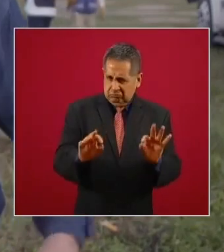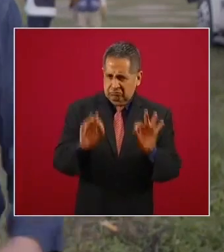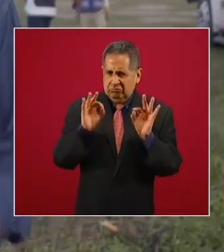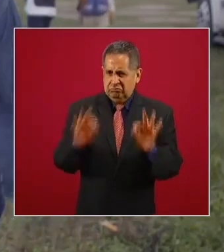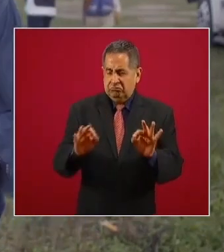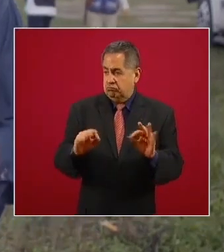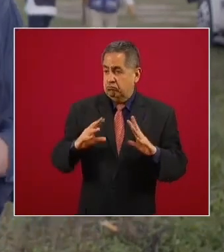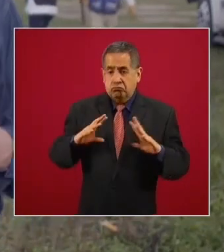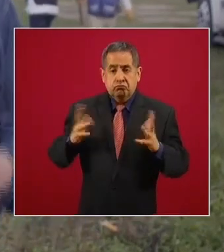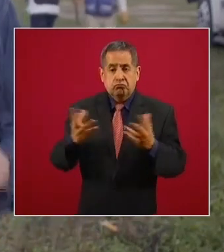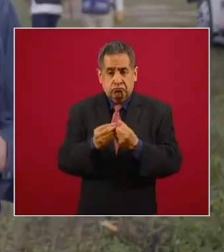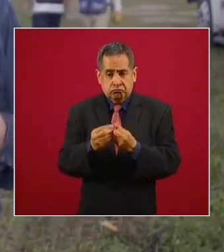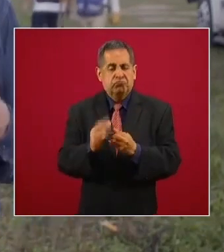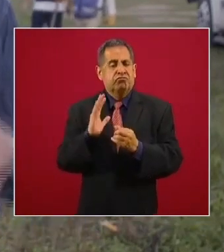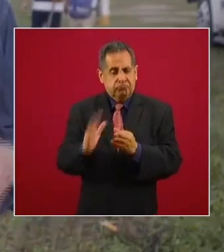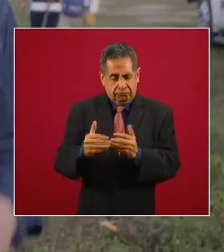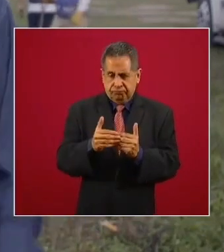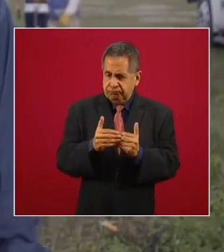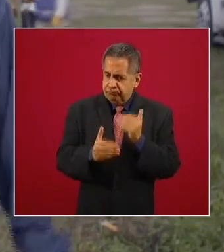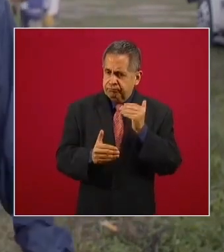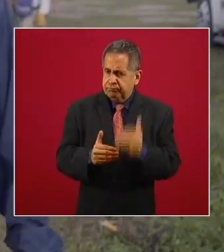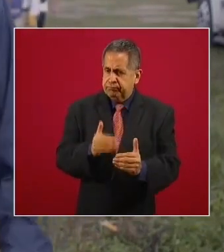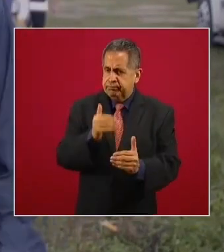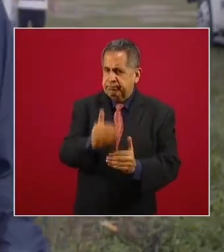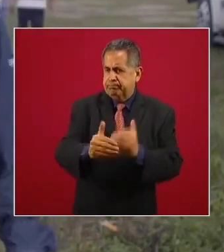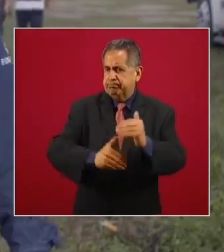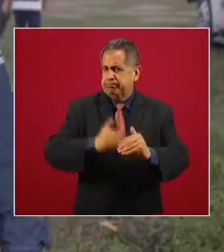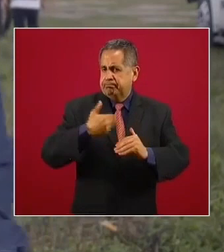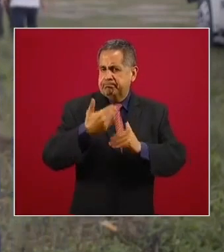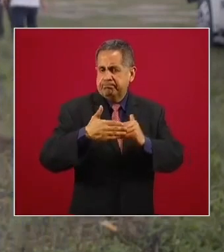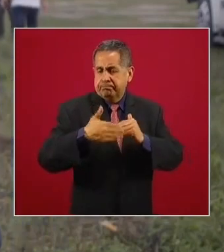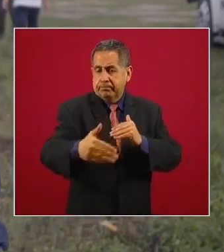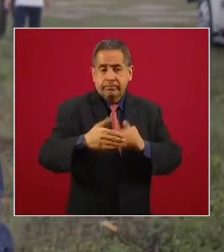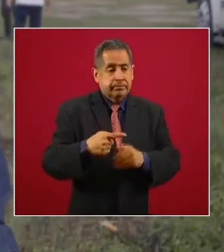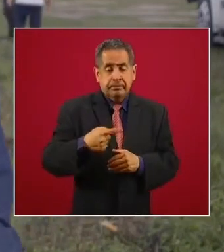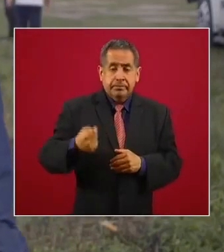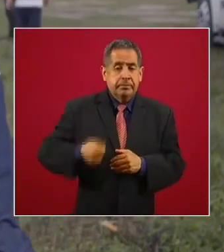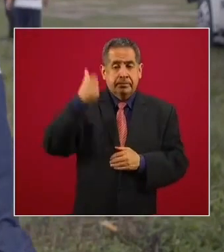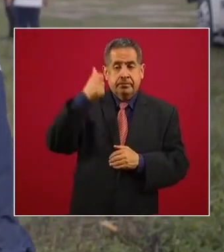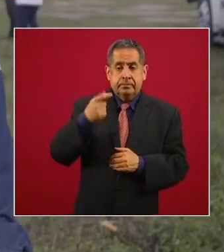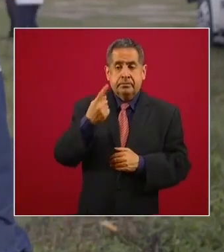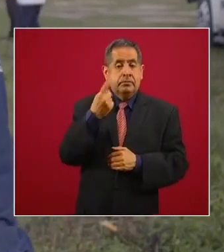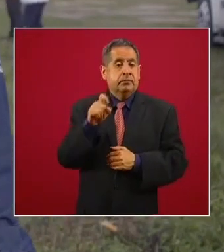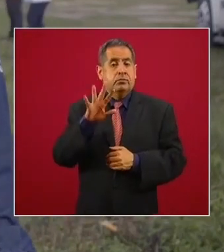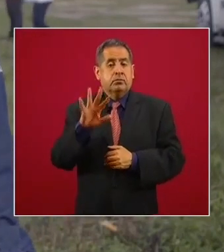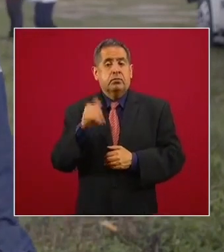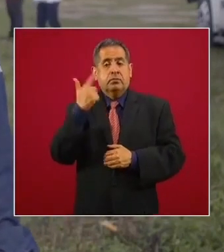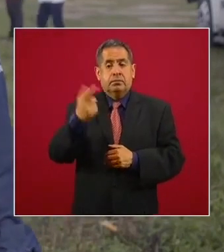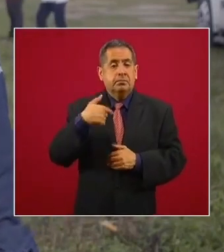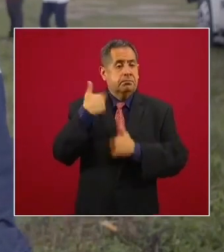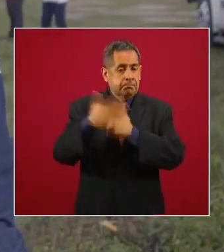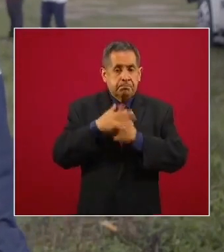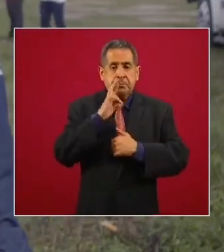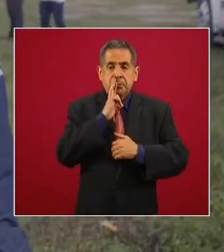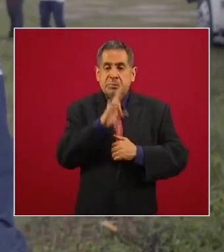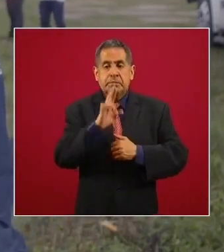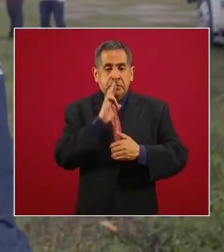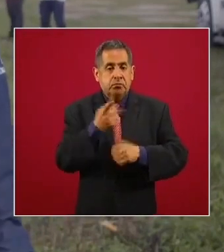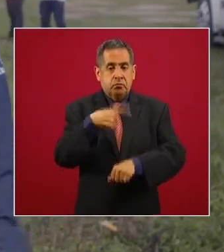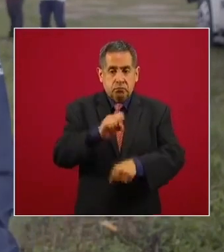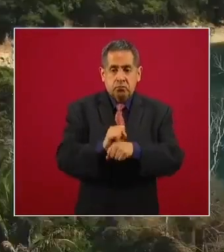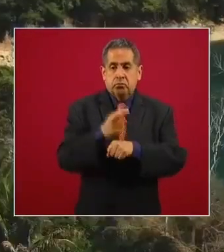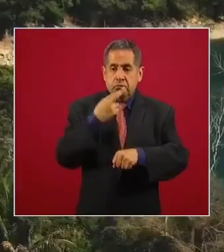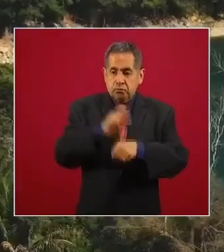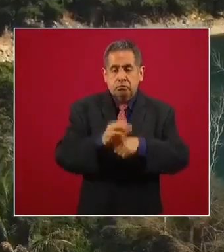frente suficiente para ir avanzando sustancialmente. Es el primero de 157 reportes semanales que estaremos dando a conocer a la